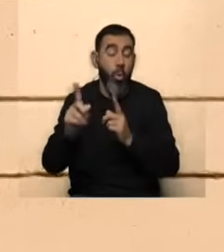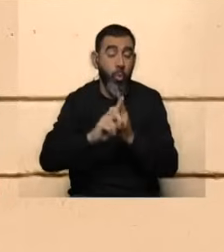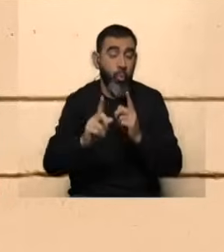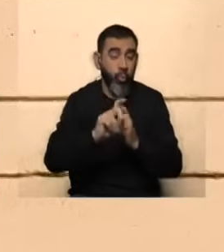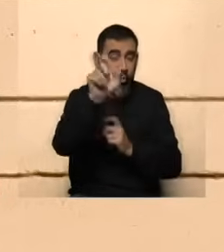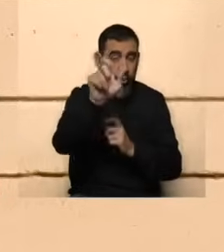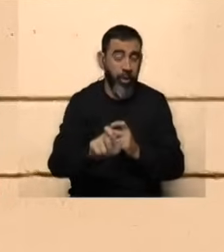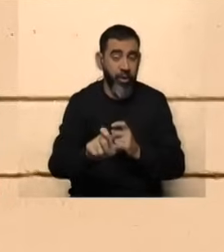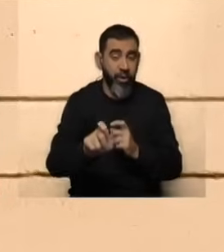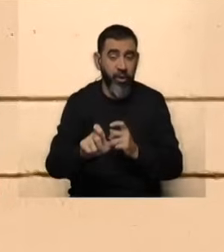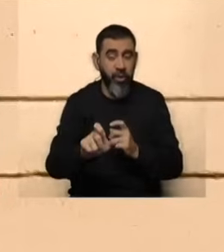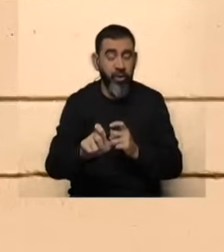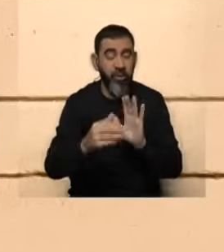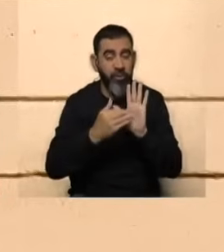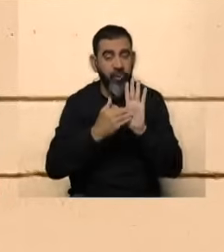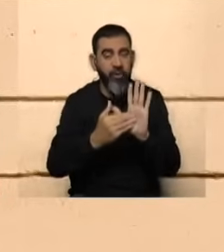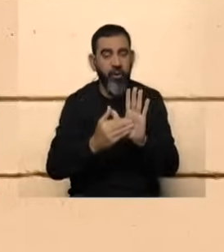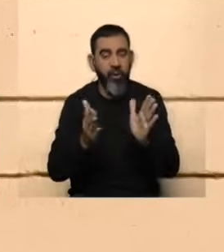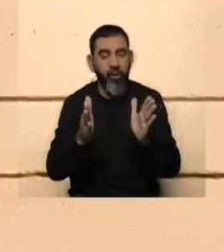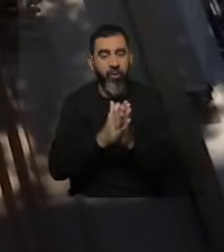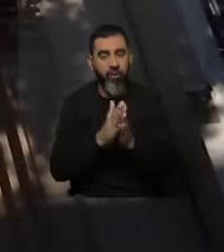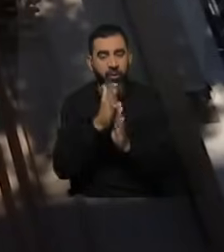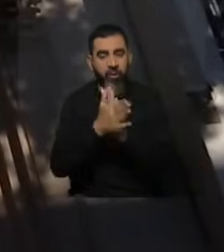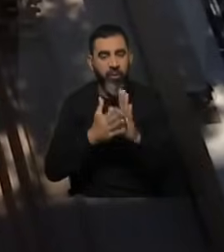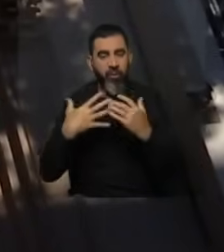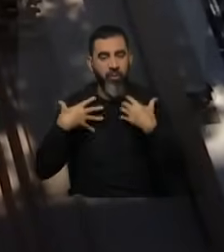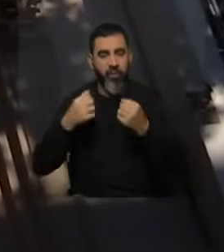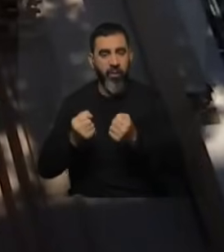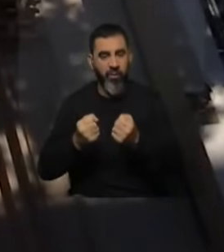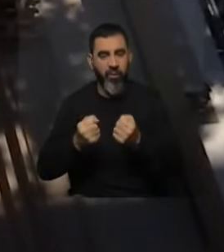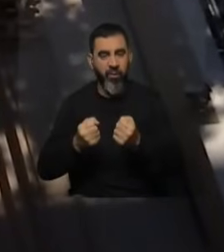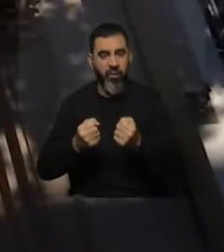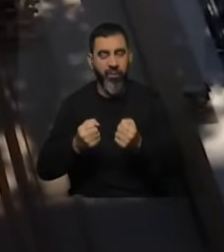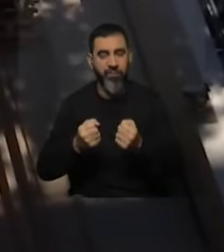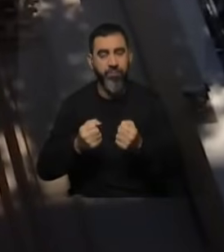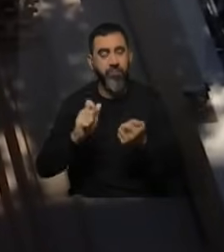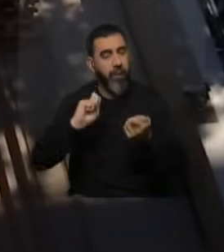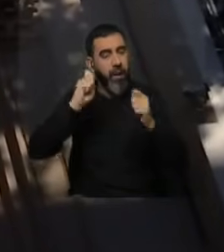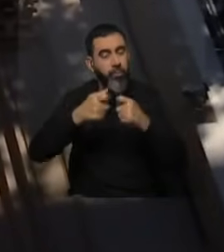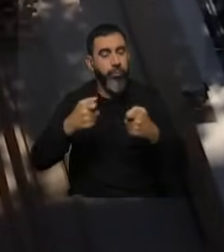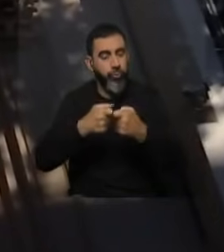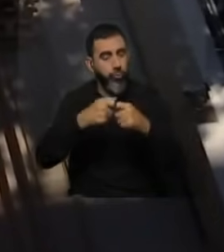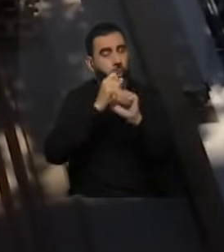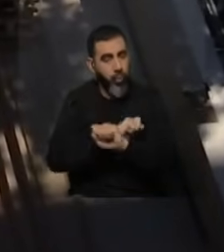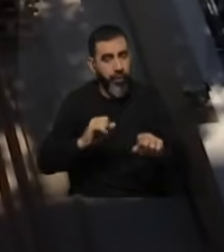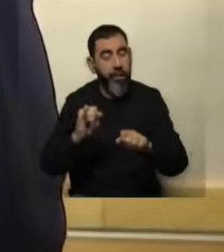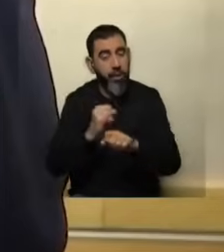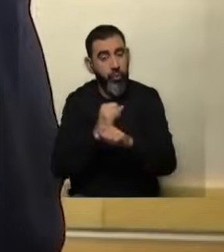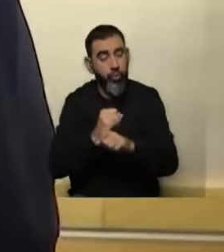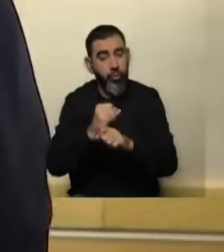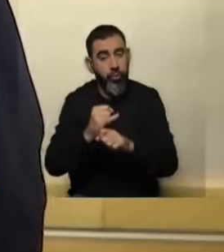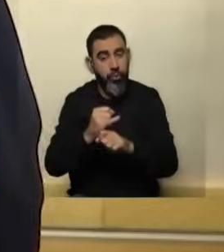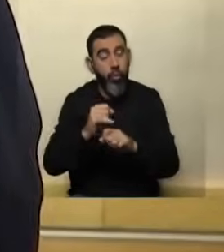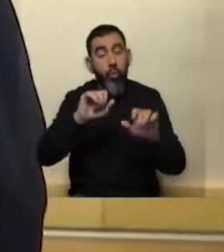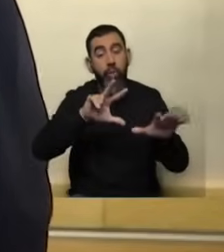eh mediante la presentación en la junta Nacional de salud eh una causal de cambio de mutualista las instituciones se financian